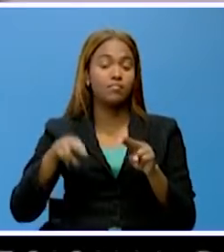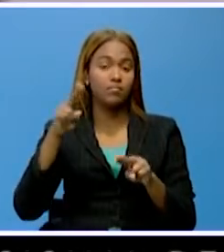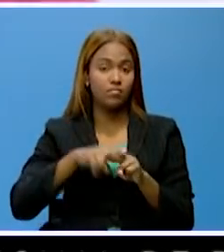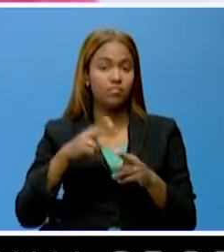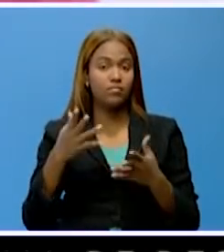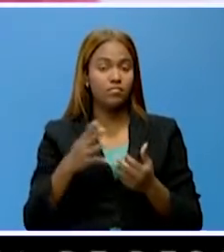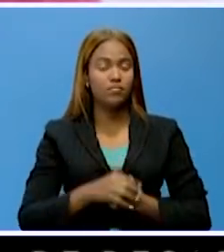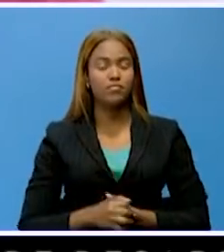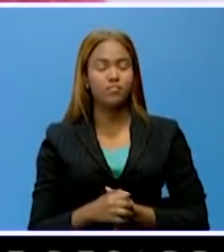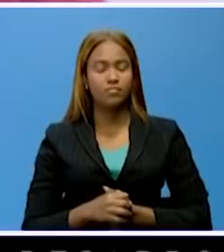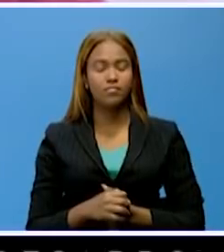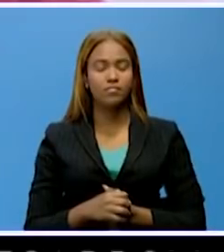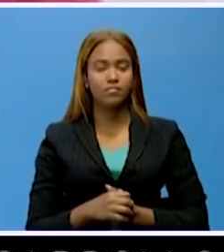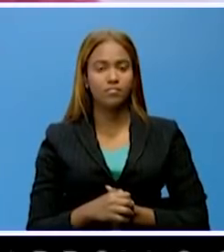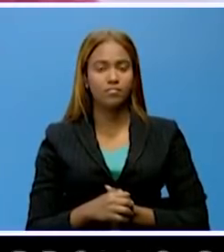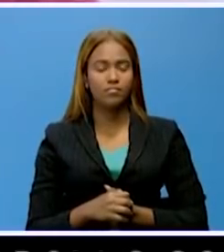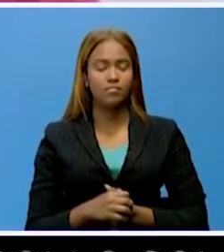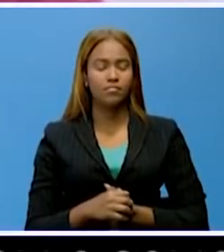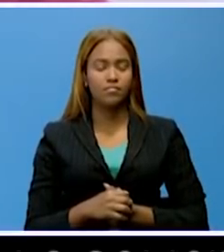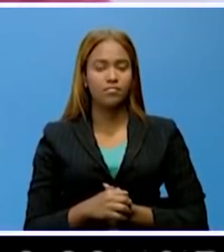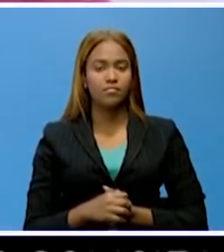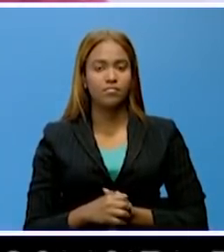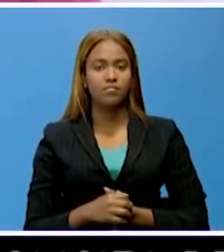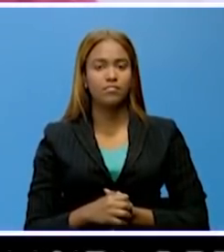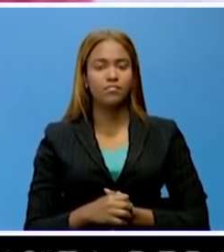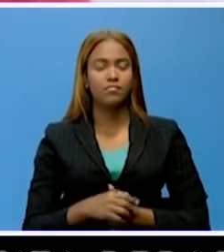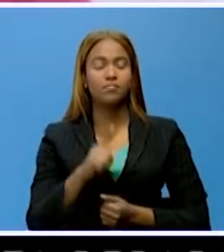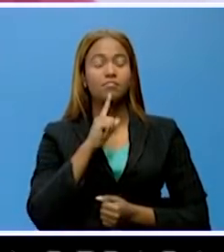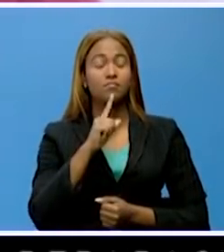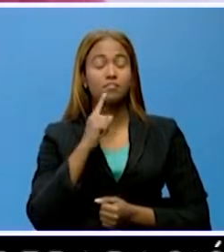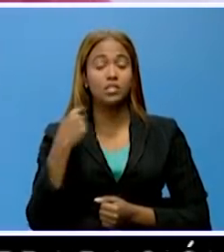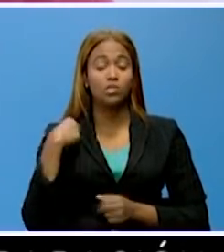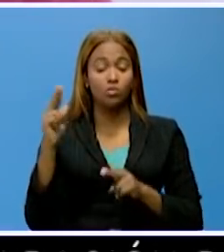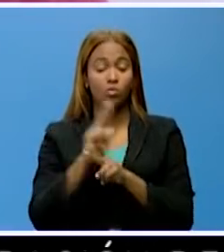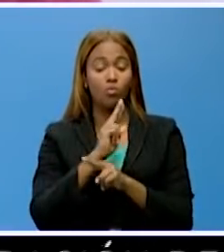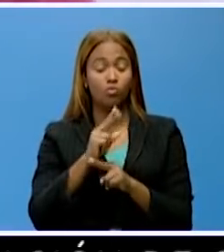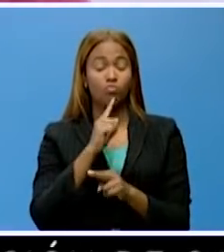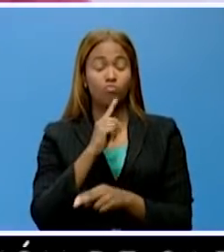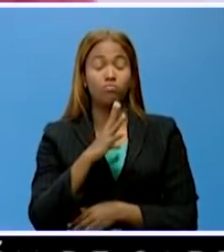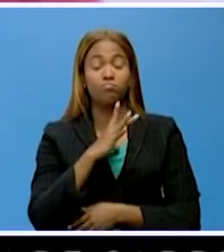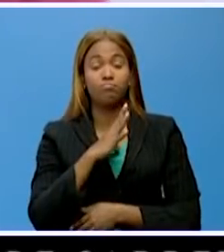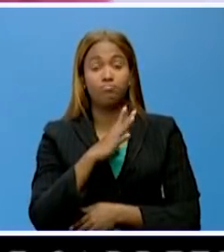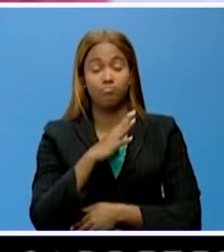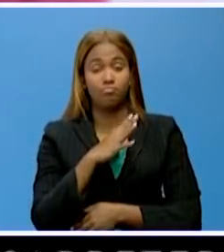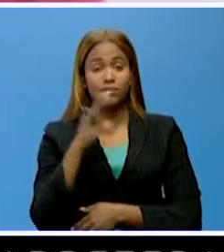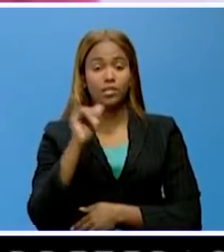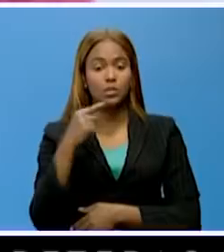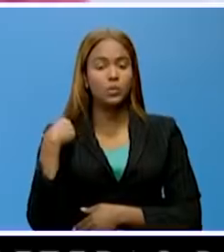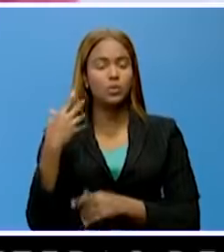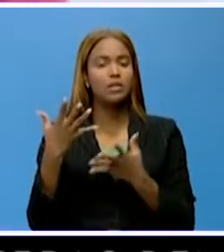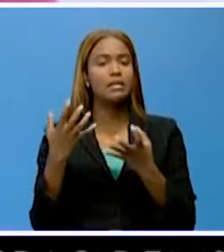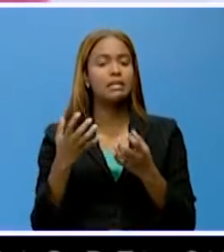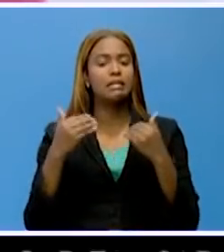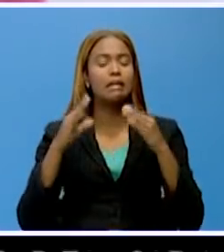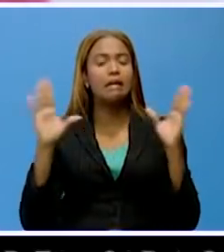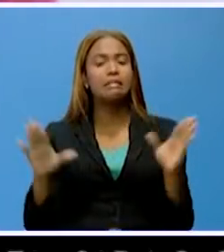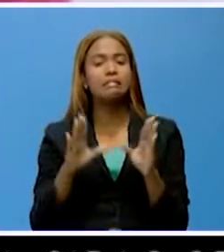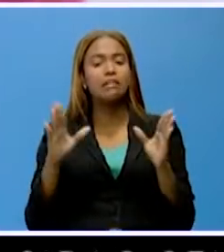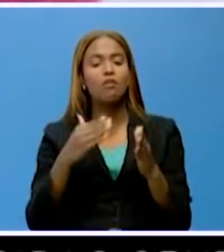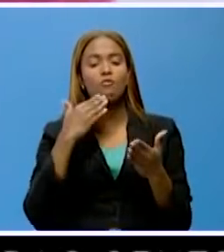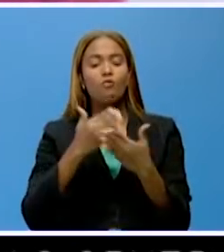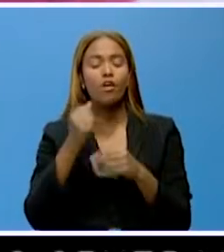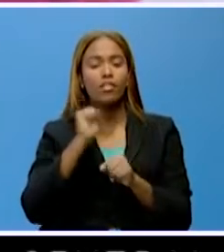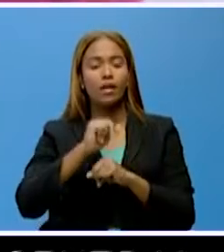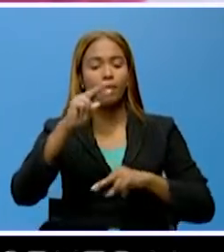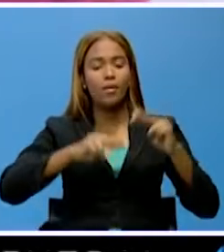aumentados. Realmente le hemos dado un uso lo más correcto posible y hemos tratado de hacer infraestructuras